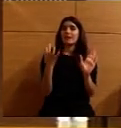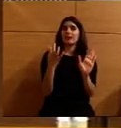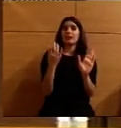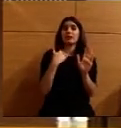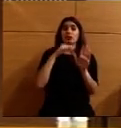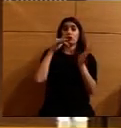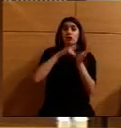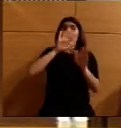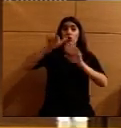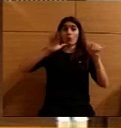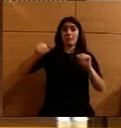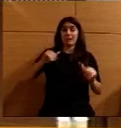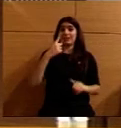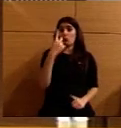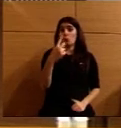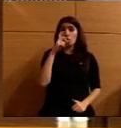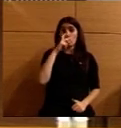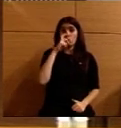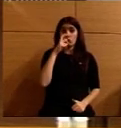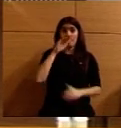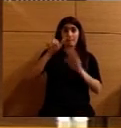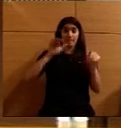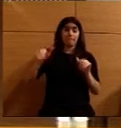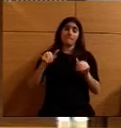se convocó el pleno el 1 de junio,